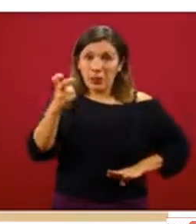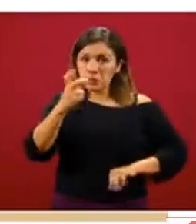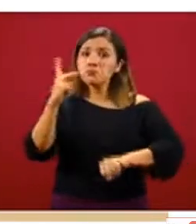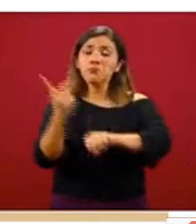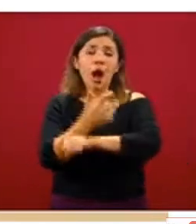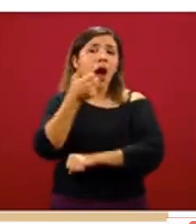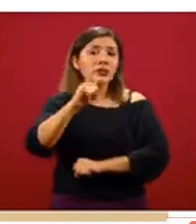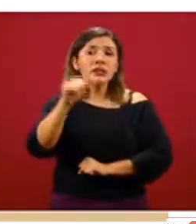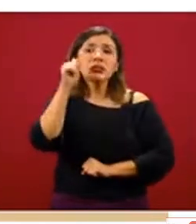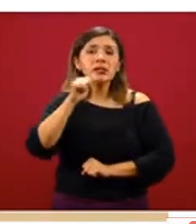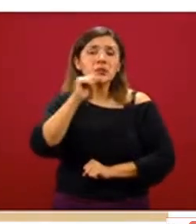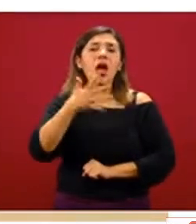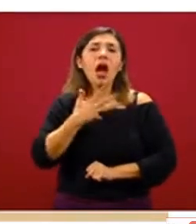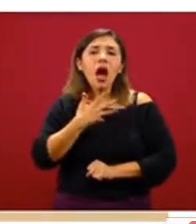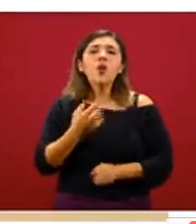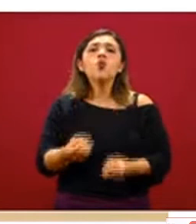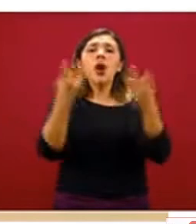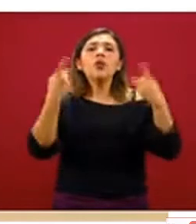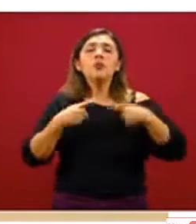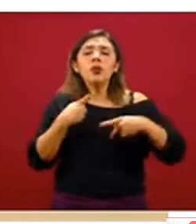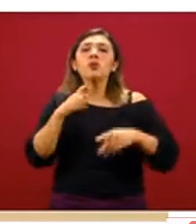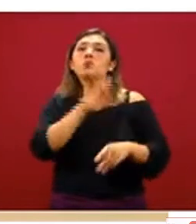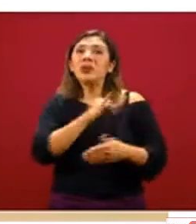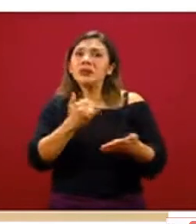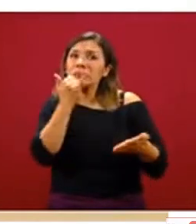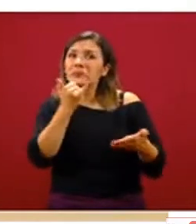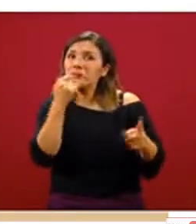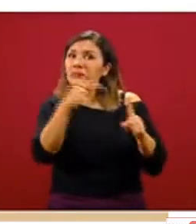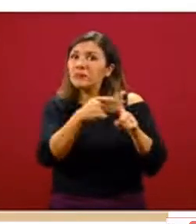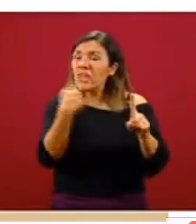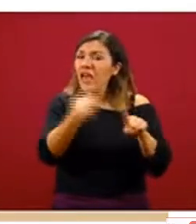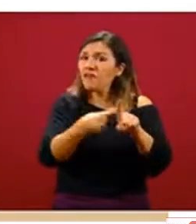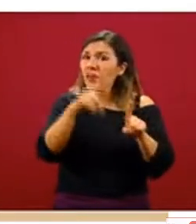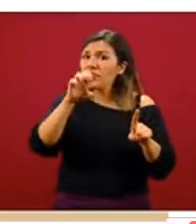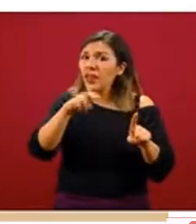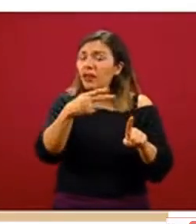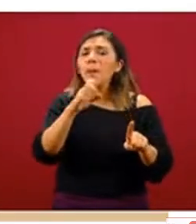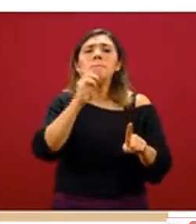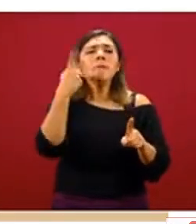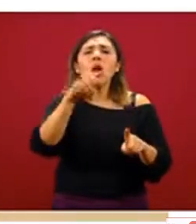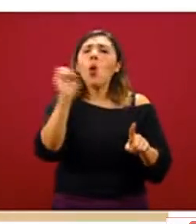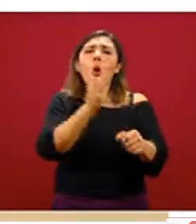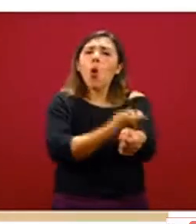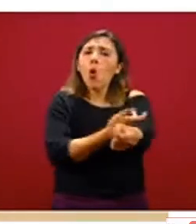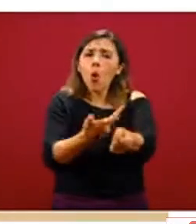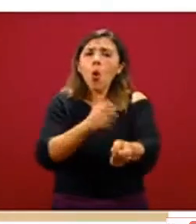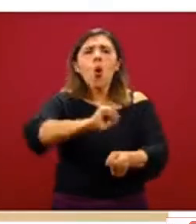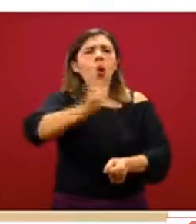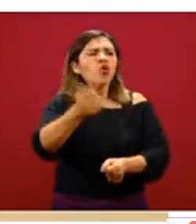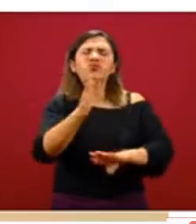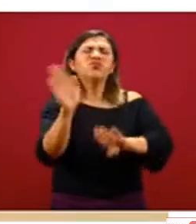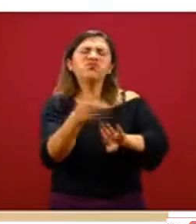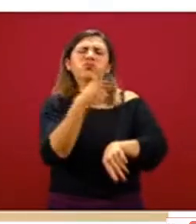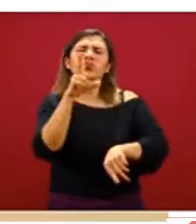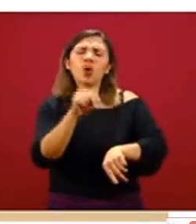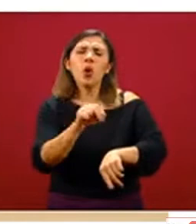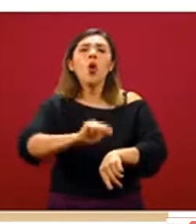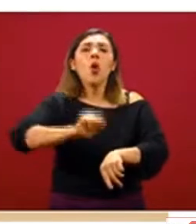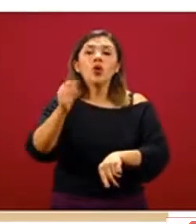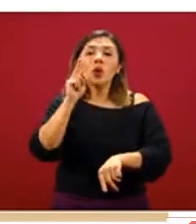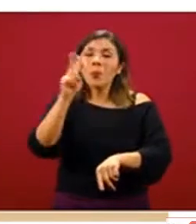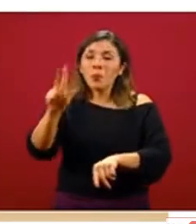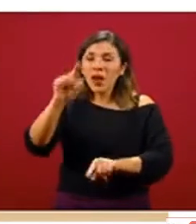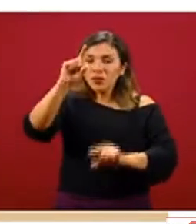tenemos siempre una serie de pacientes que son probables de dengue, pero que no se tomaron muestra, otros que son descartados, y después las barras